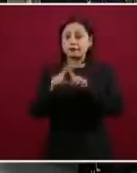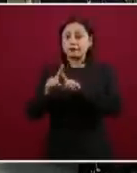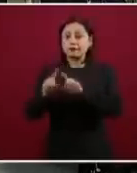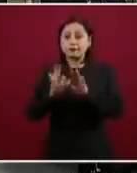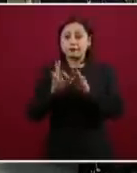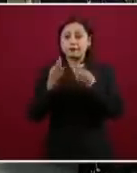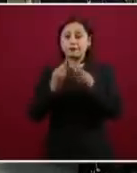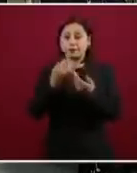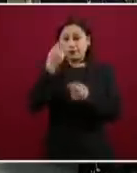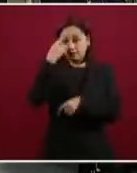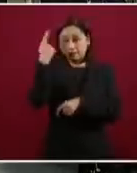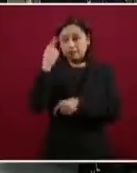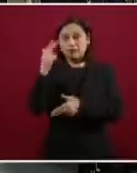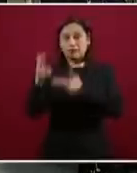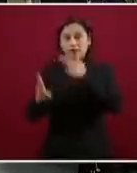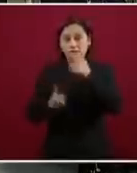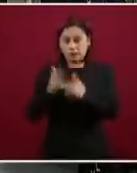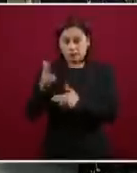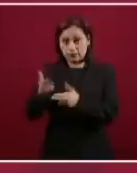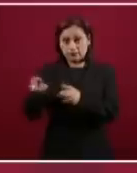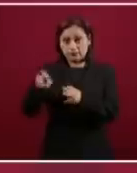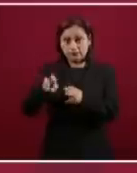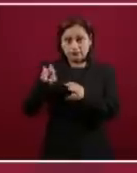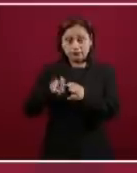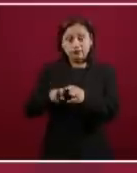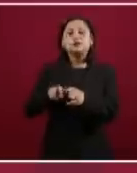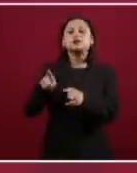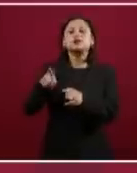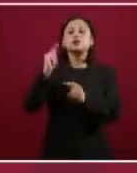tren. Turismo,